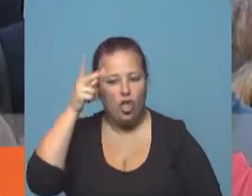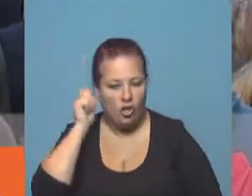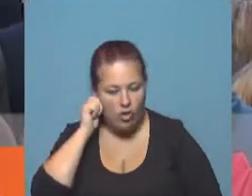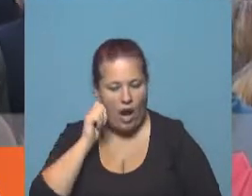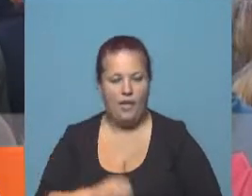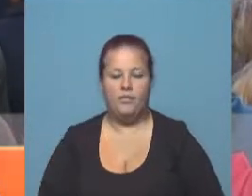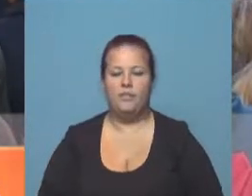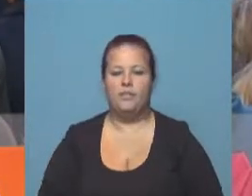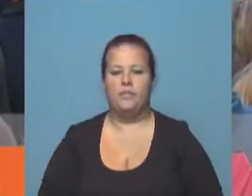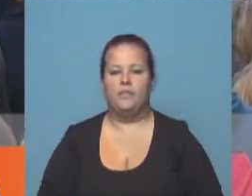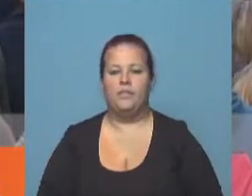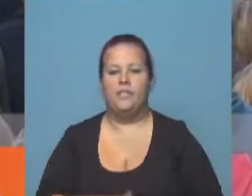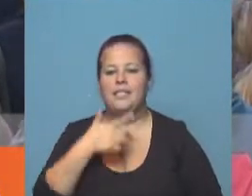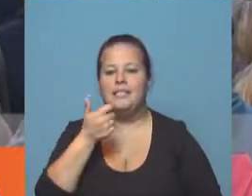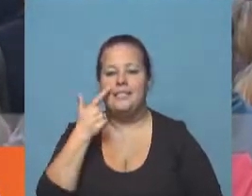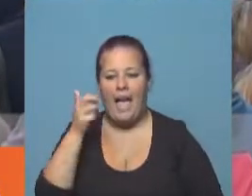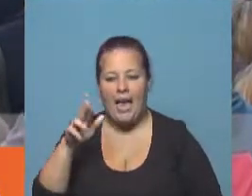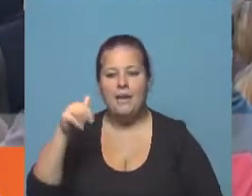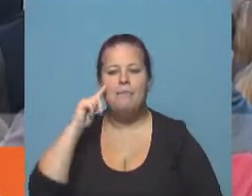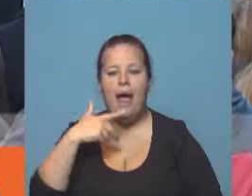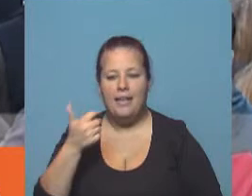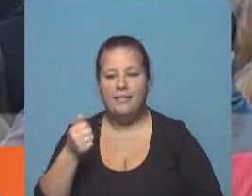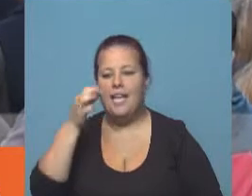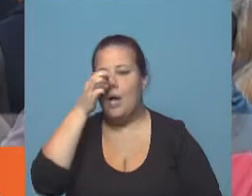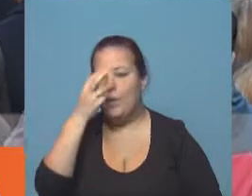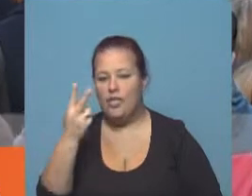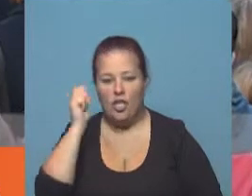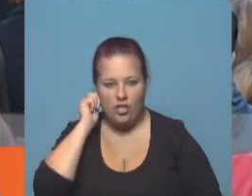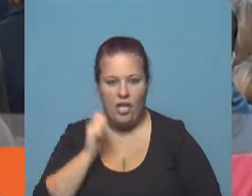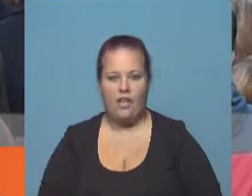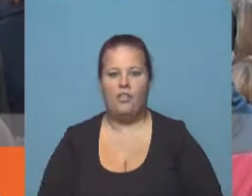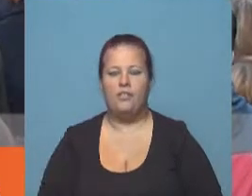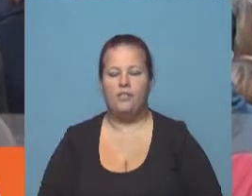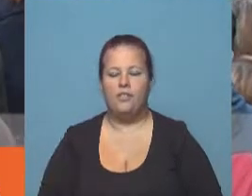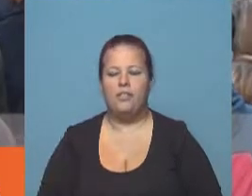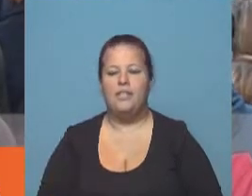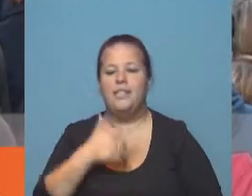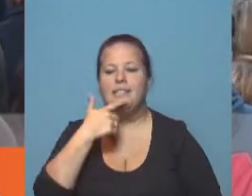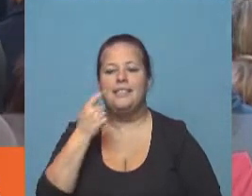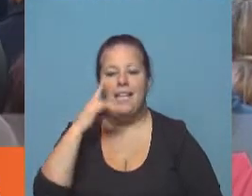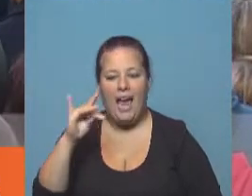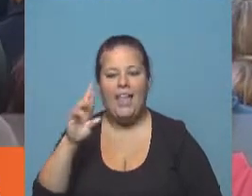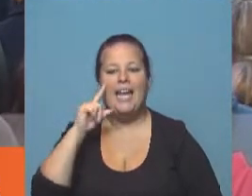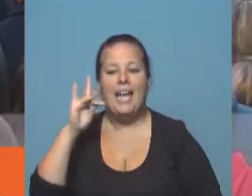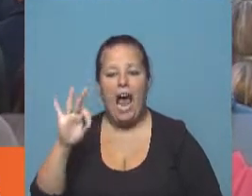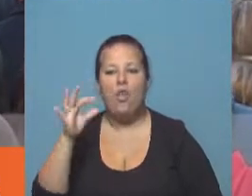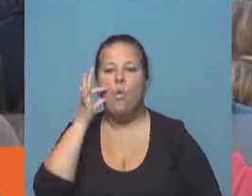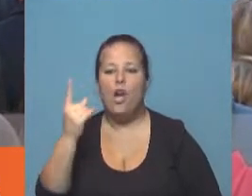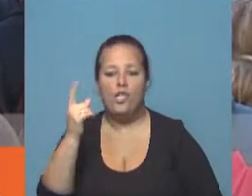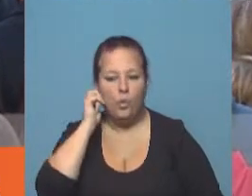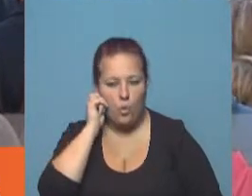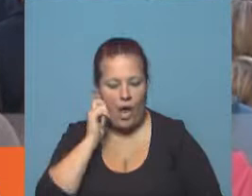años. Said Marisa Raquel, 22 años. Said Ricardo, 41